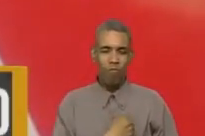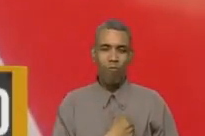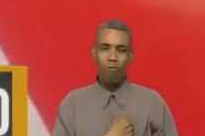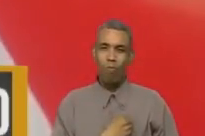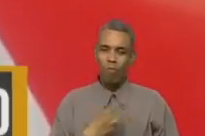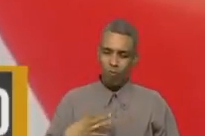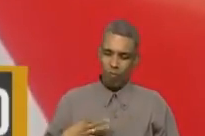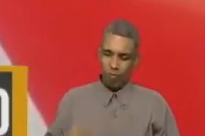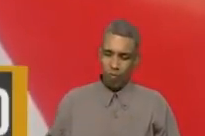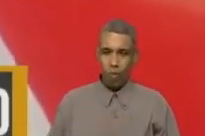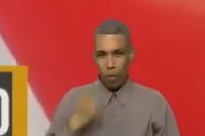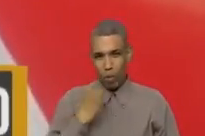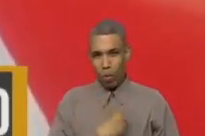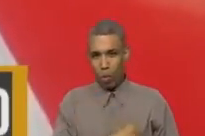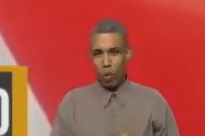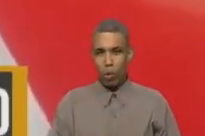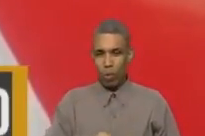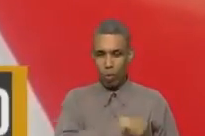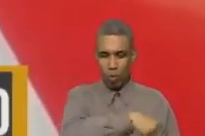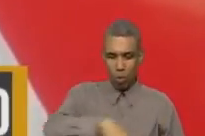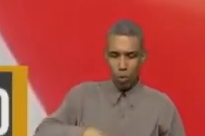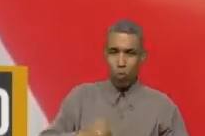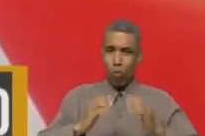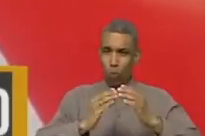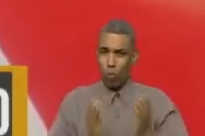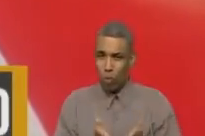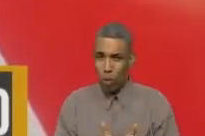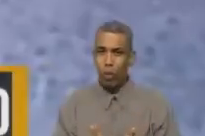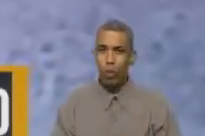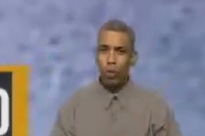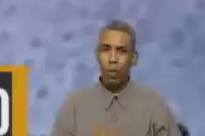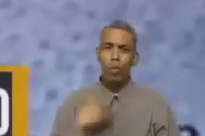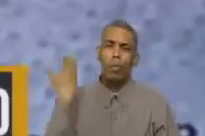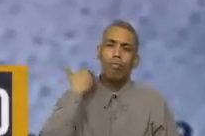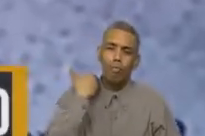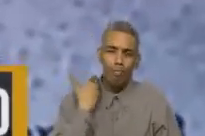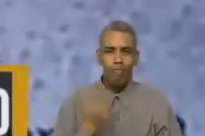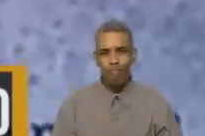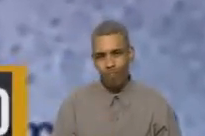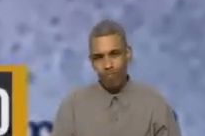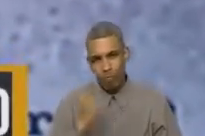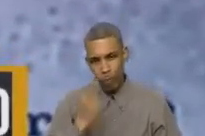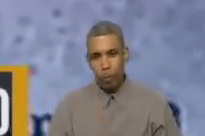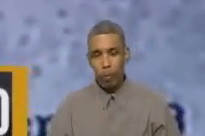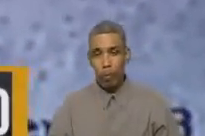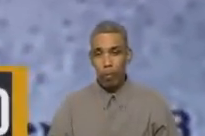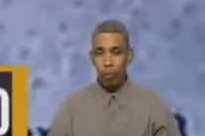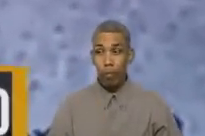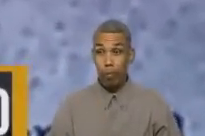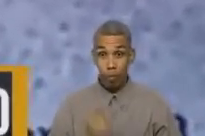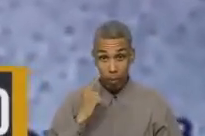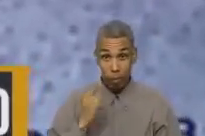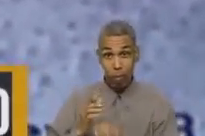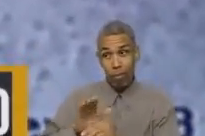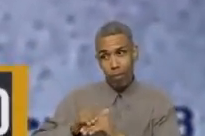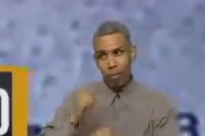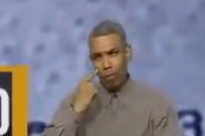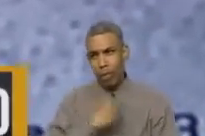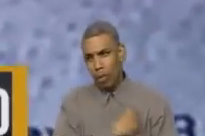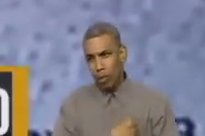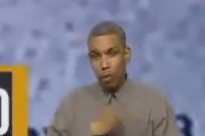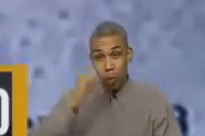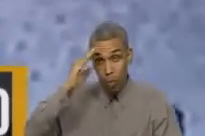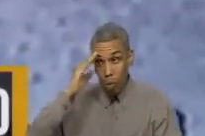Para nosotros como institución vernos afectados. Igual el llamado va a las autoridades de policía a fin de brindar la seguridad en el